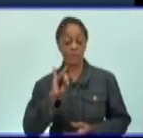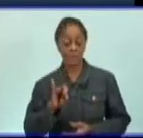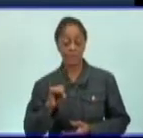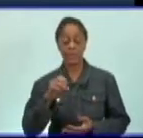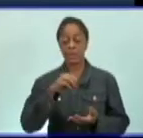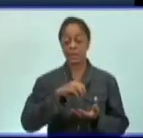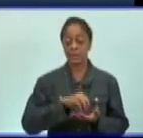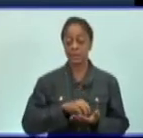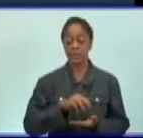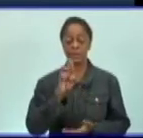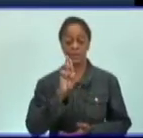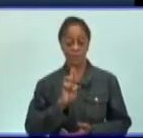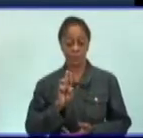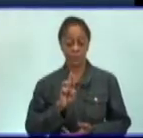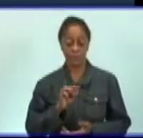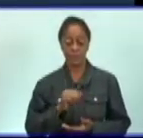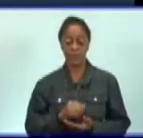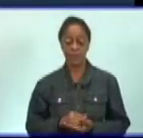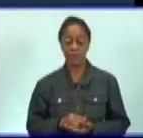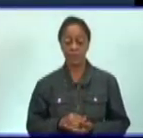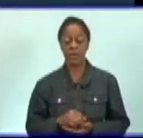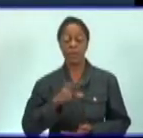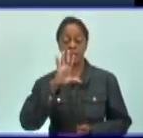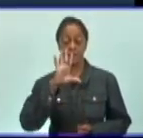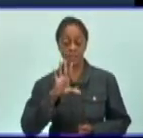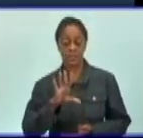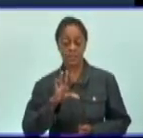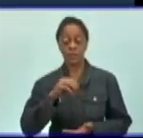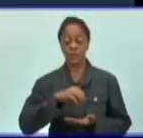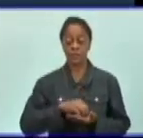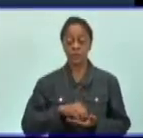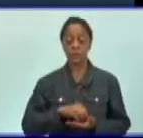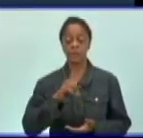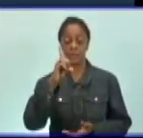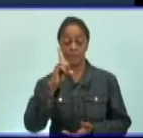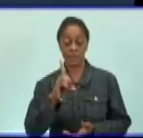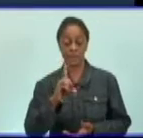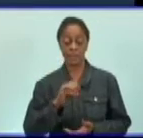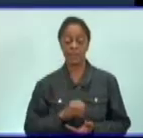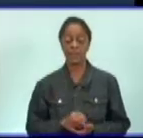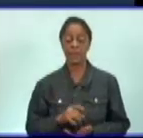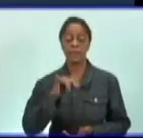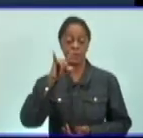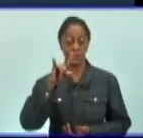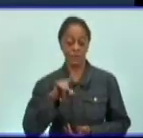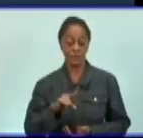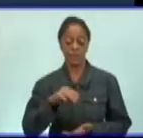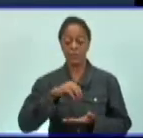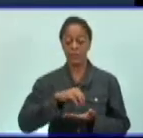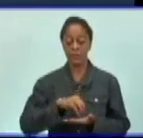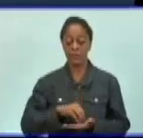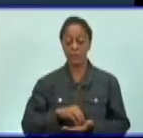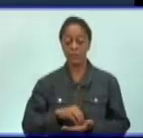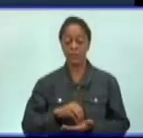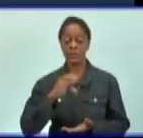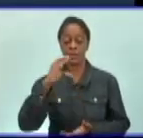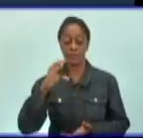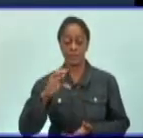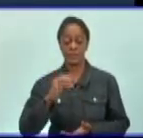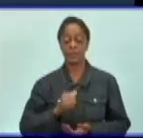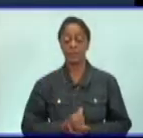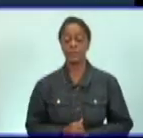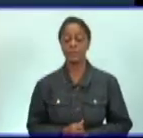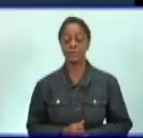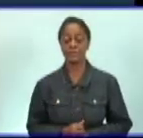lugar de las unidades, el 5 en el lugar de la decena y el 9 en el lugar de las centenas.